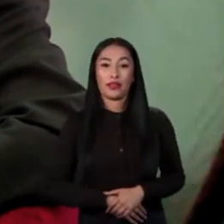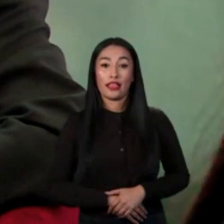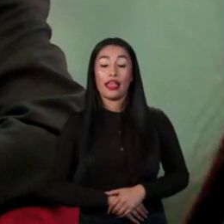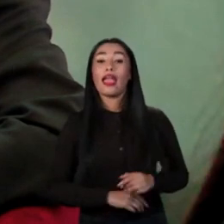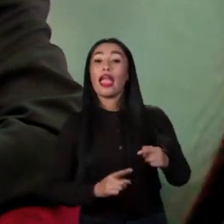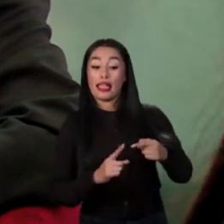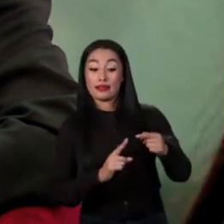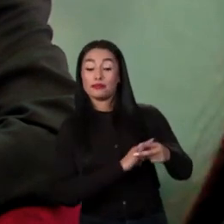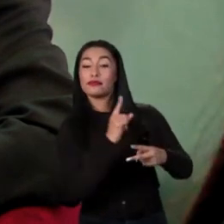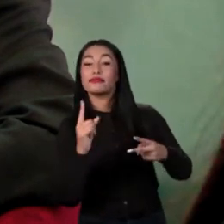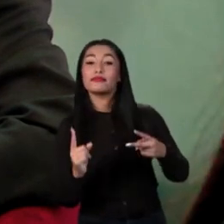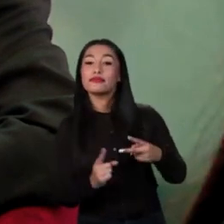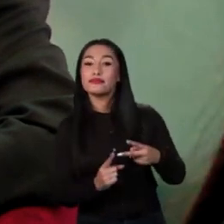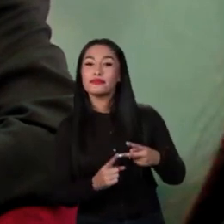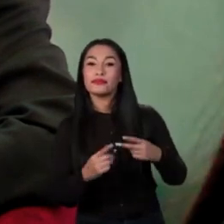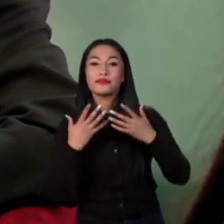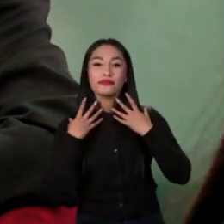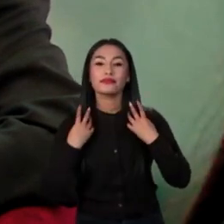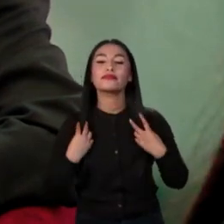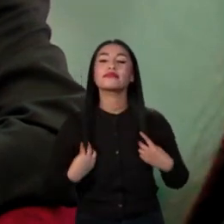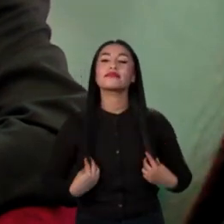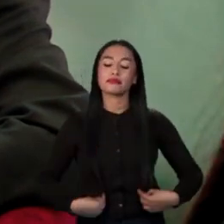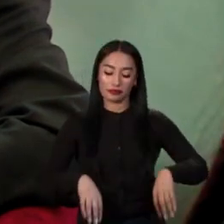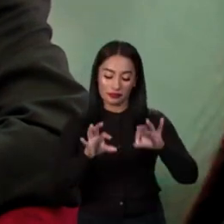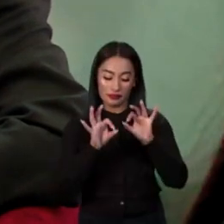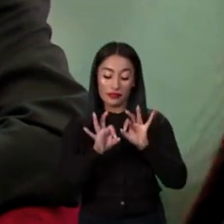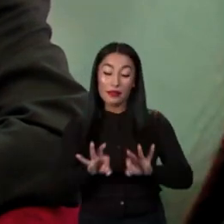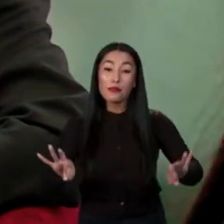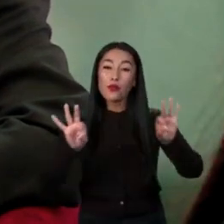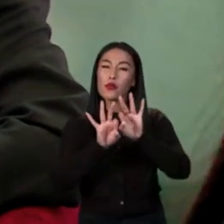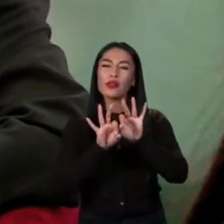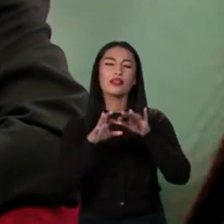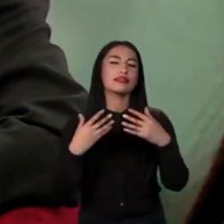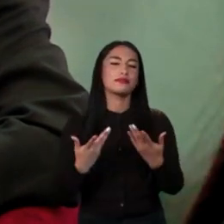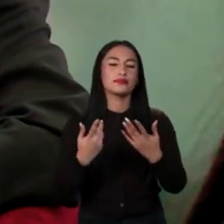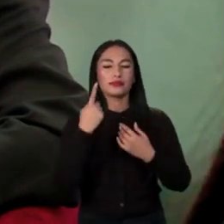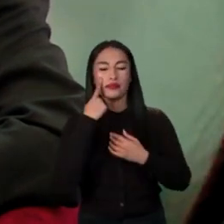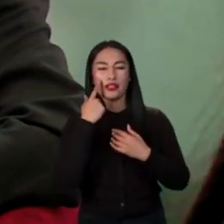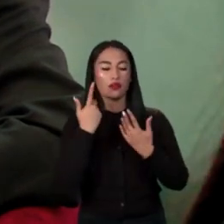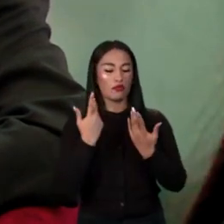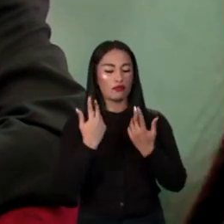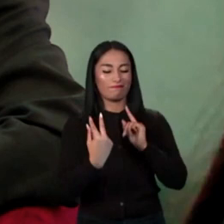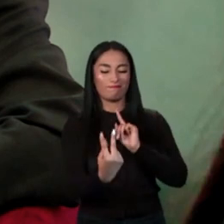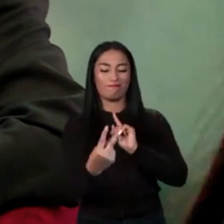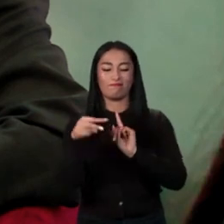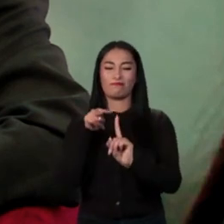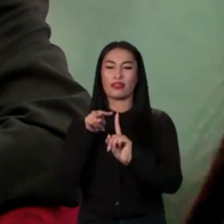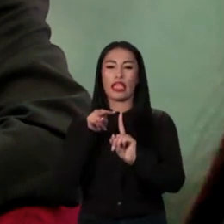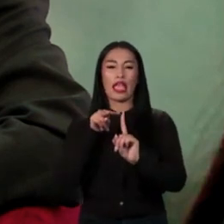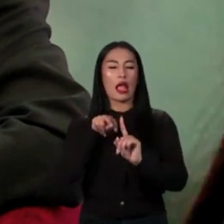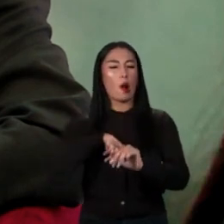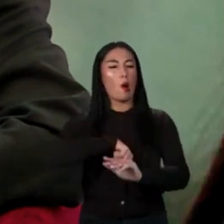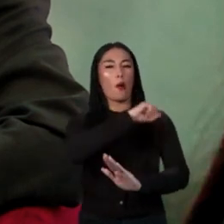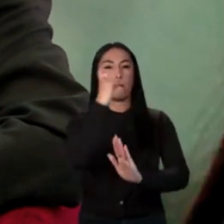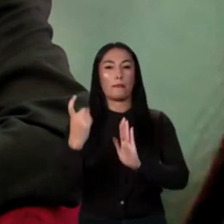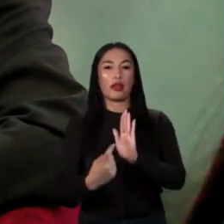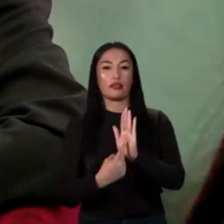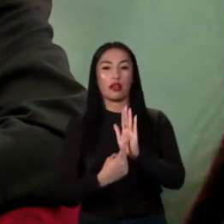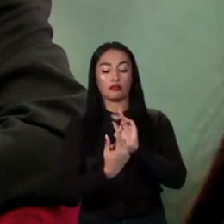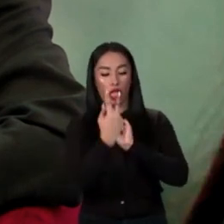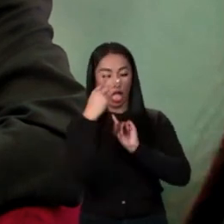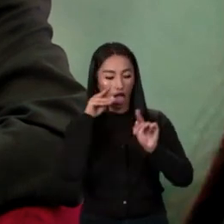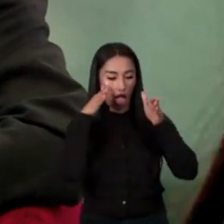nos corresponde cuidar y proyectar es esa visión integradora y esa visión integral de la